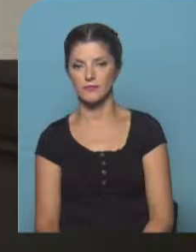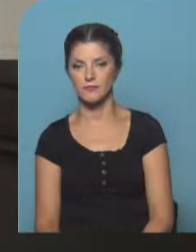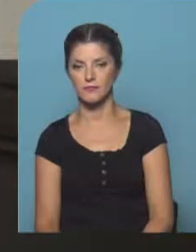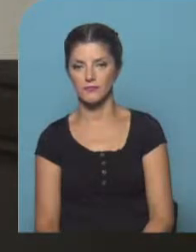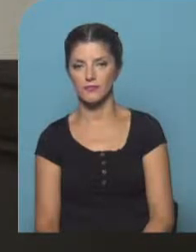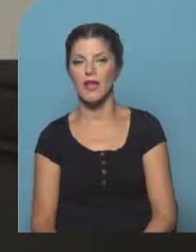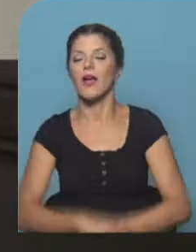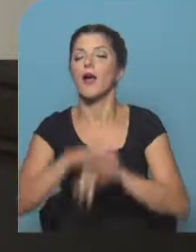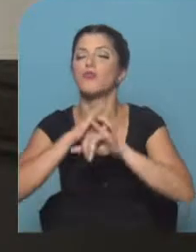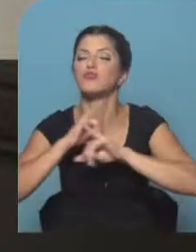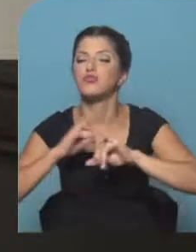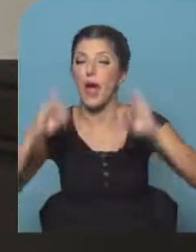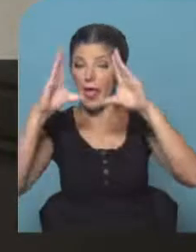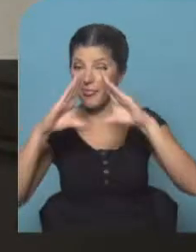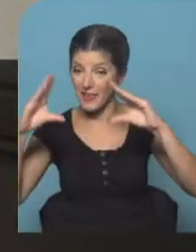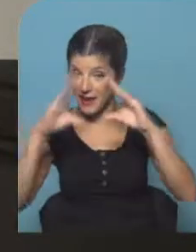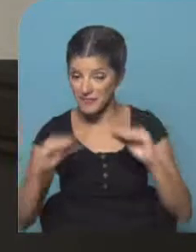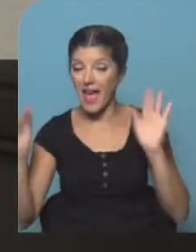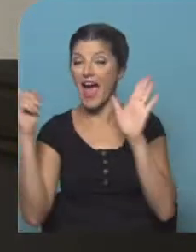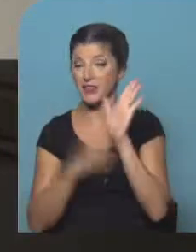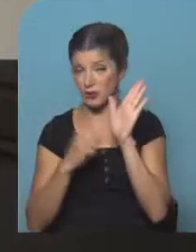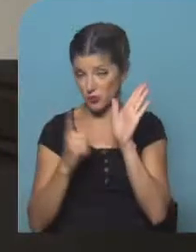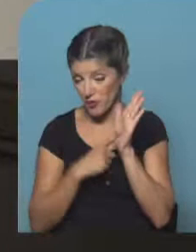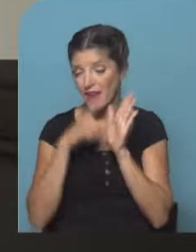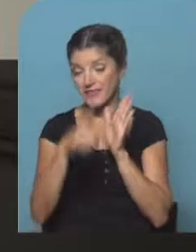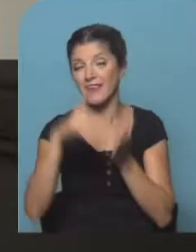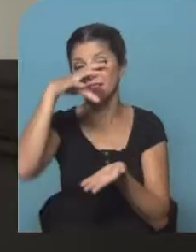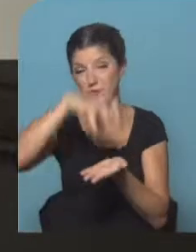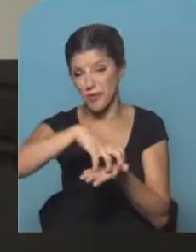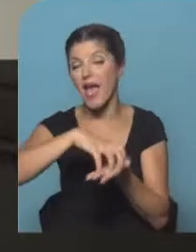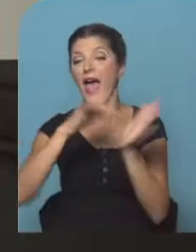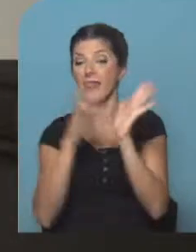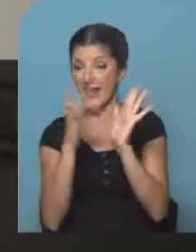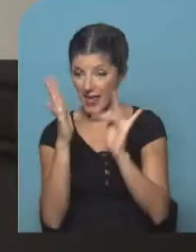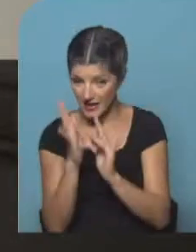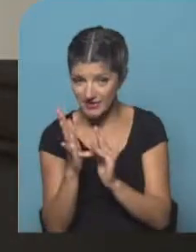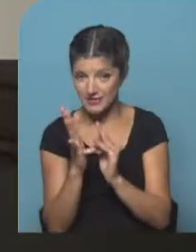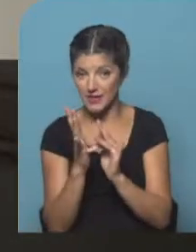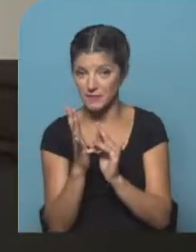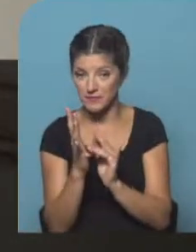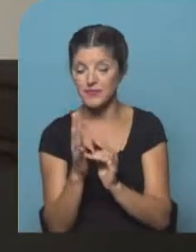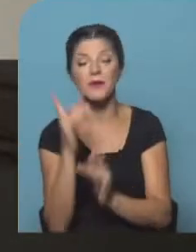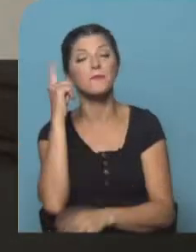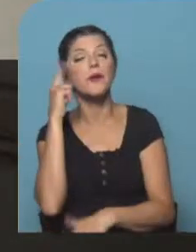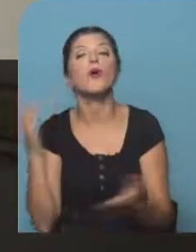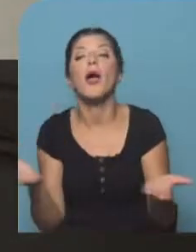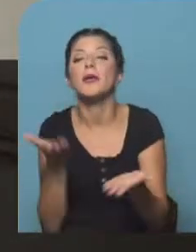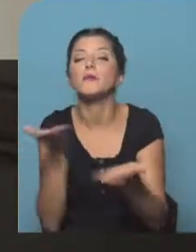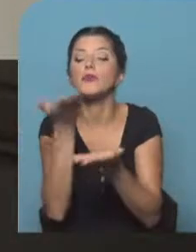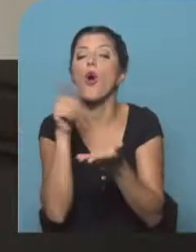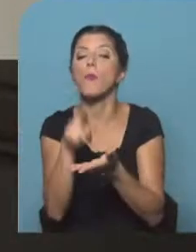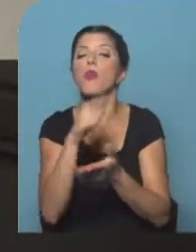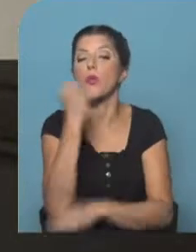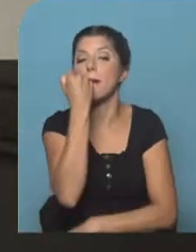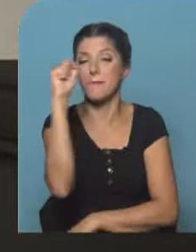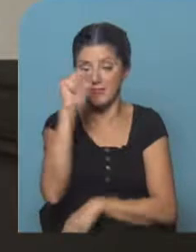Mensaje navideño. El titular de la conferencia episcopal, Monseñor Oscar Ojea, bregó por una patria más equitativa